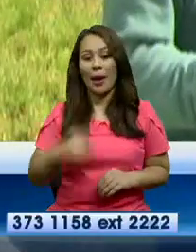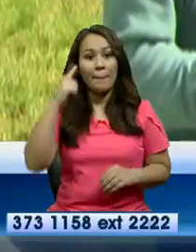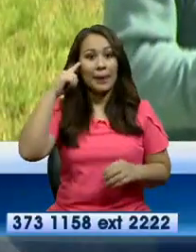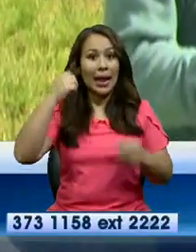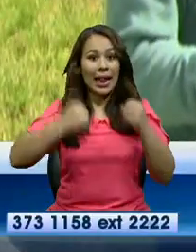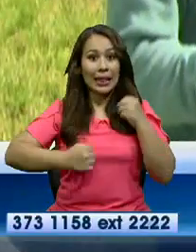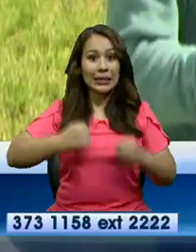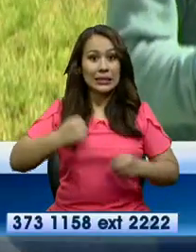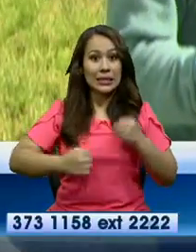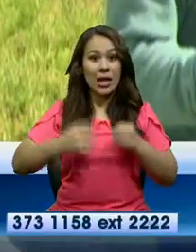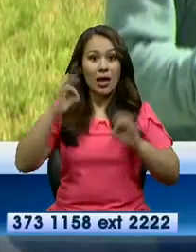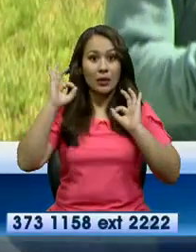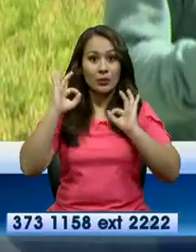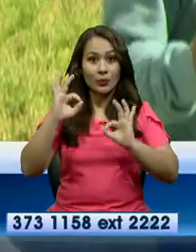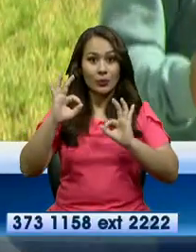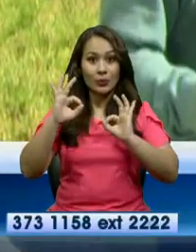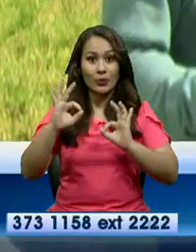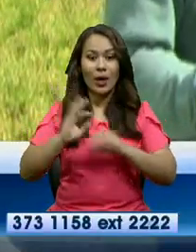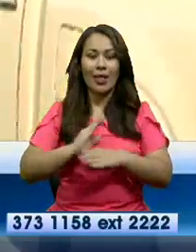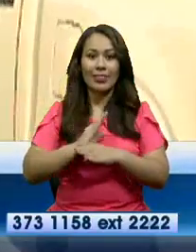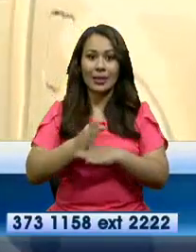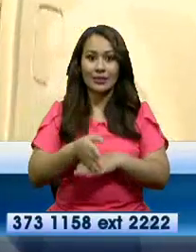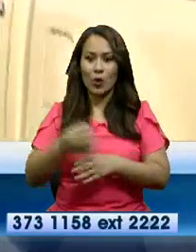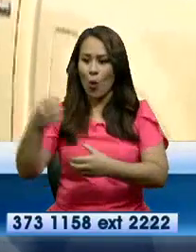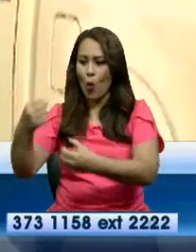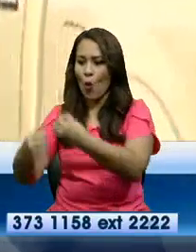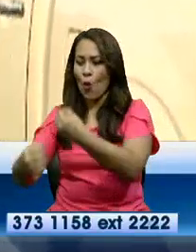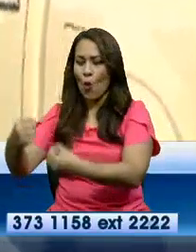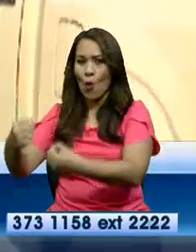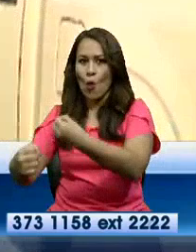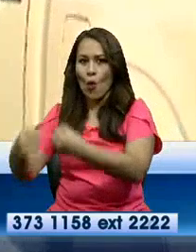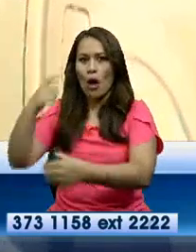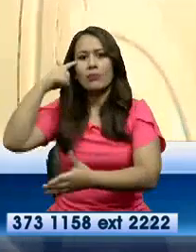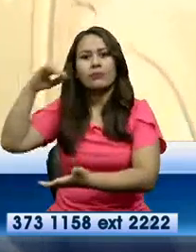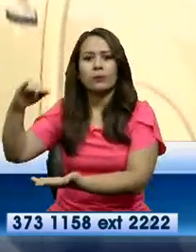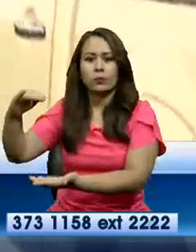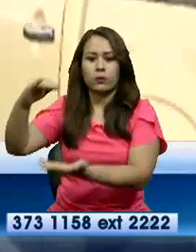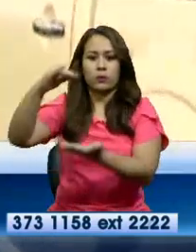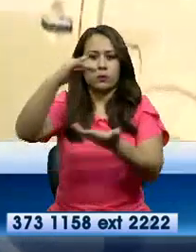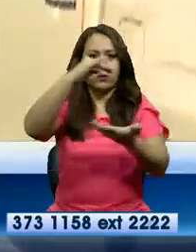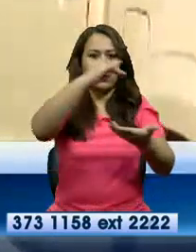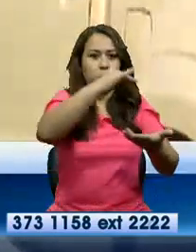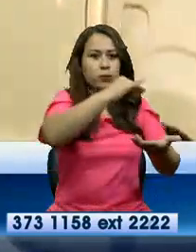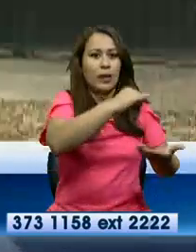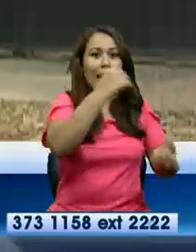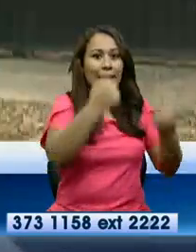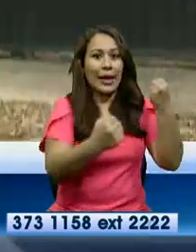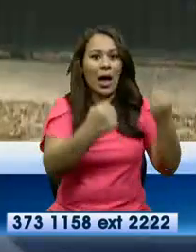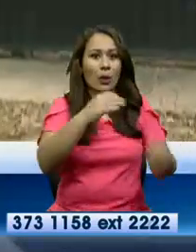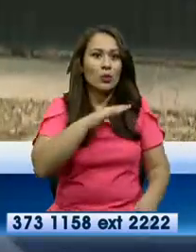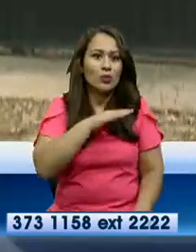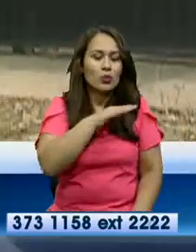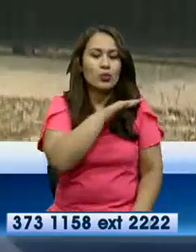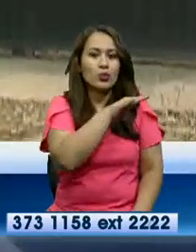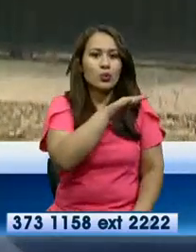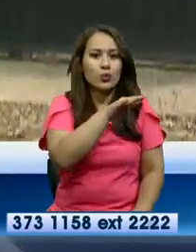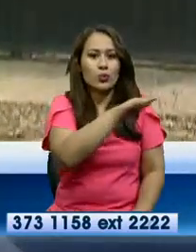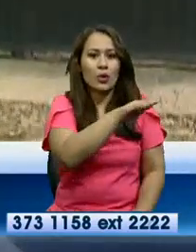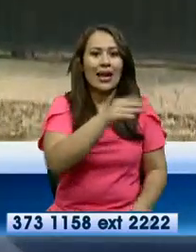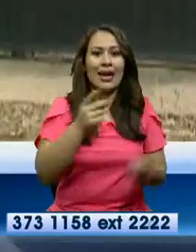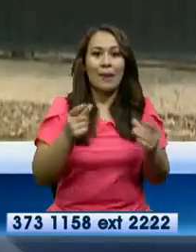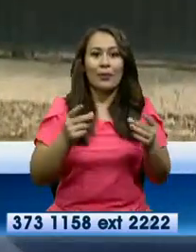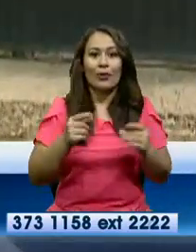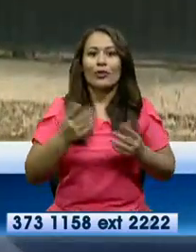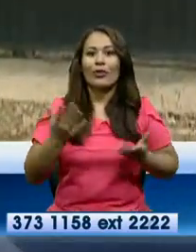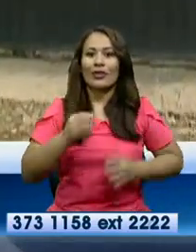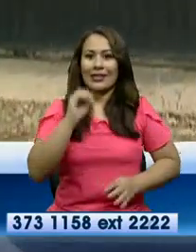sea de calidad, después de lo que se ordeña, se les lleva bien cernido, se saca al carro, se carga y se lleva, lo más pronto tiene